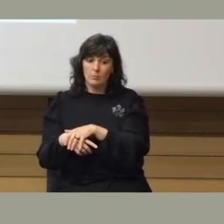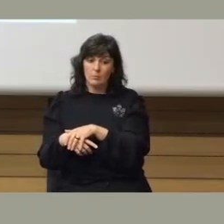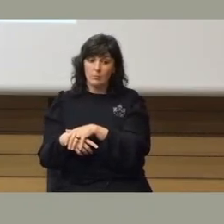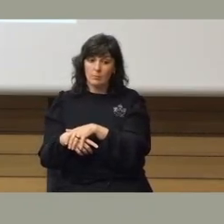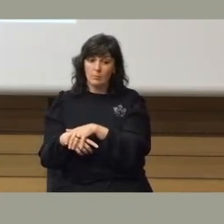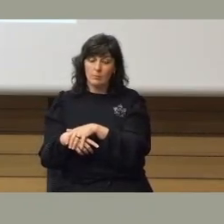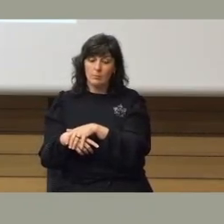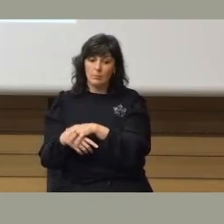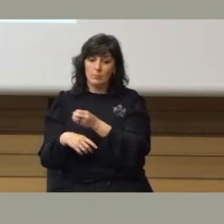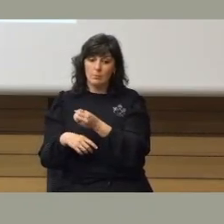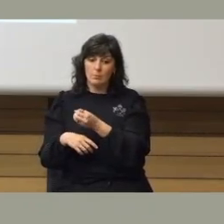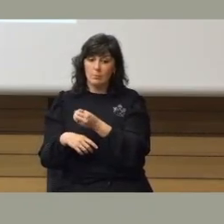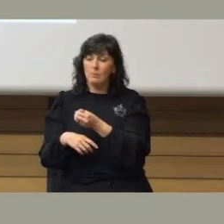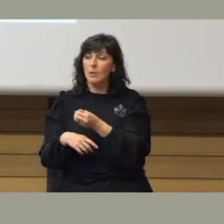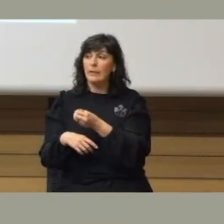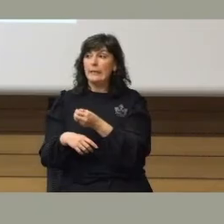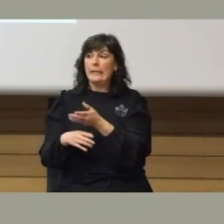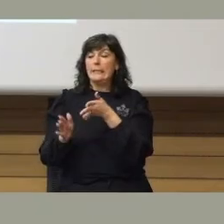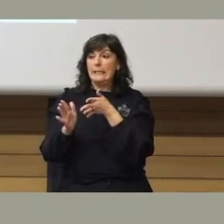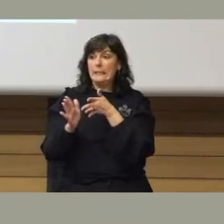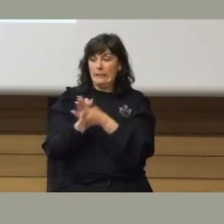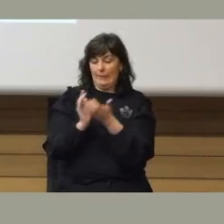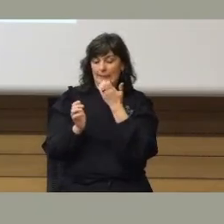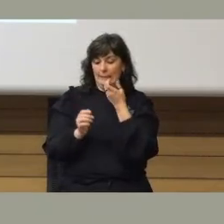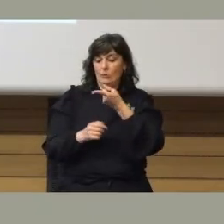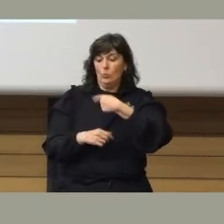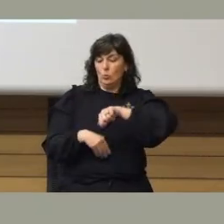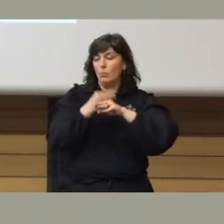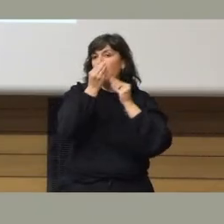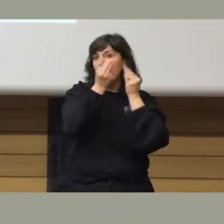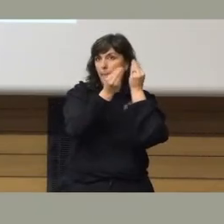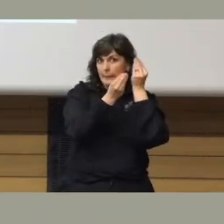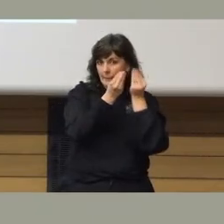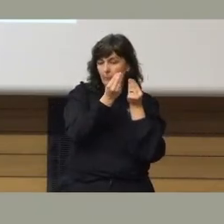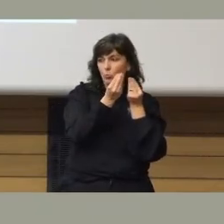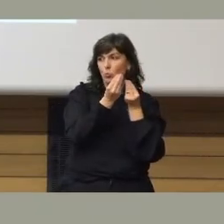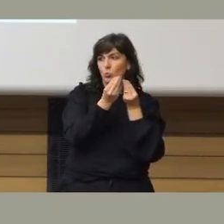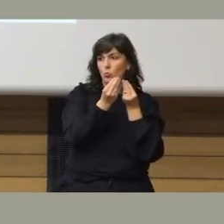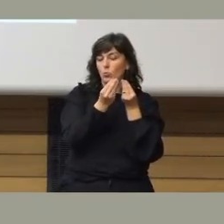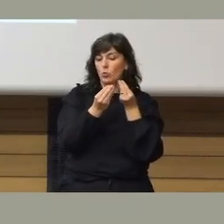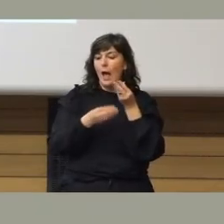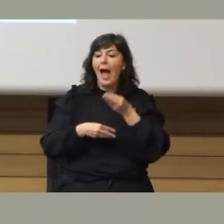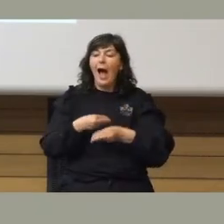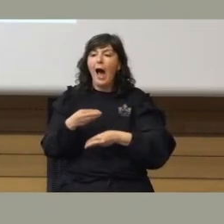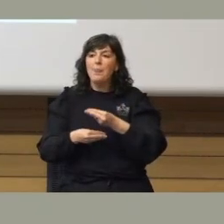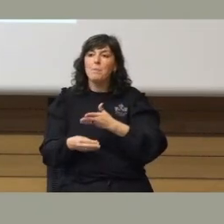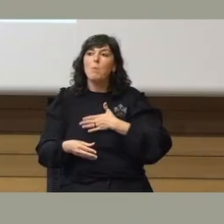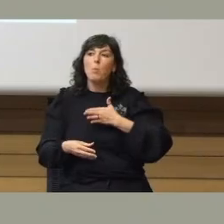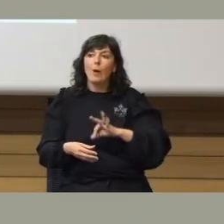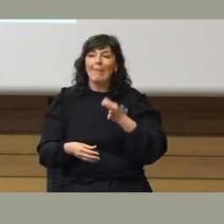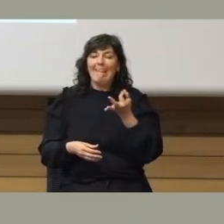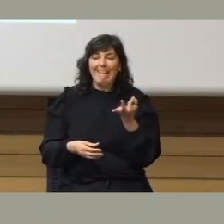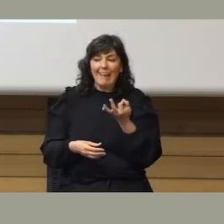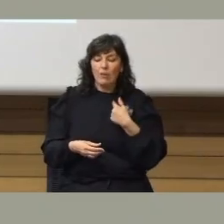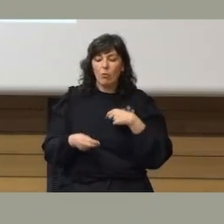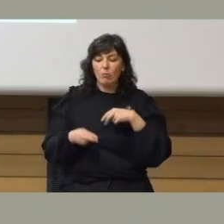O sea, si nosotros nos planteamos qué se puede hacer, yo lo que analizo es que ahora mismo tenemos